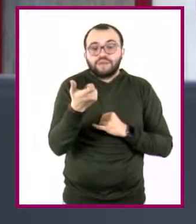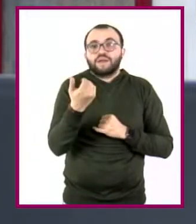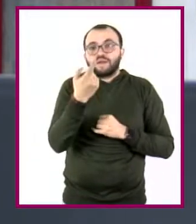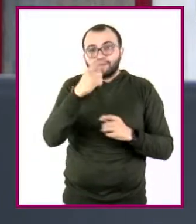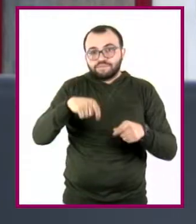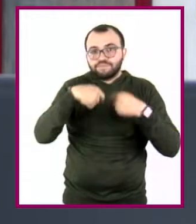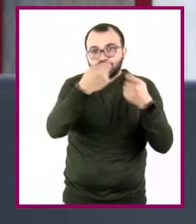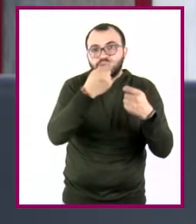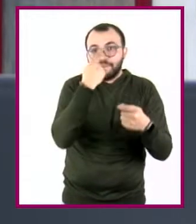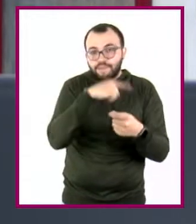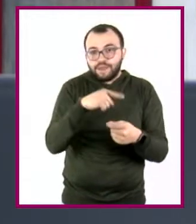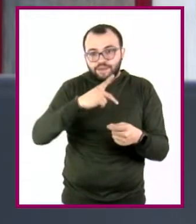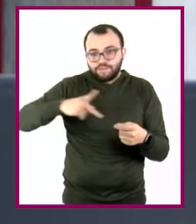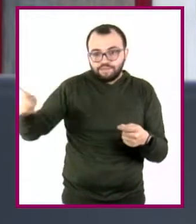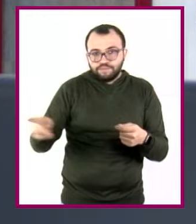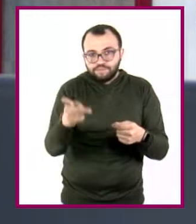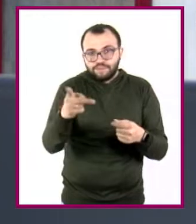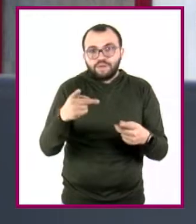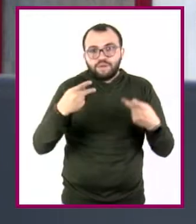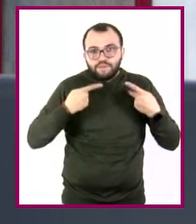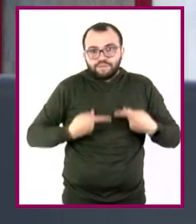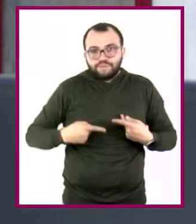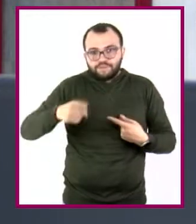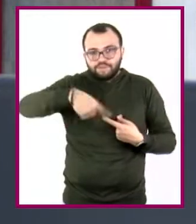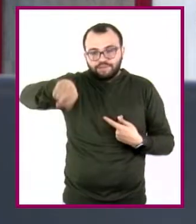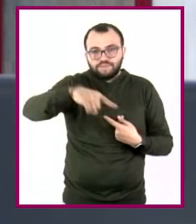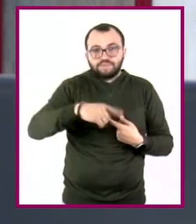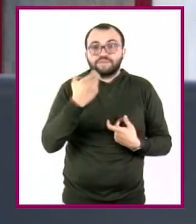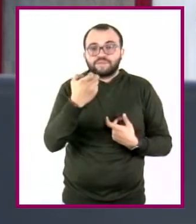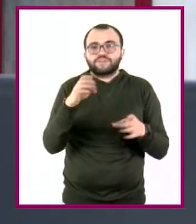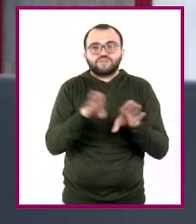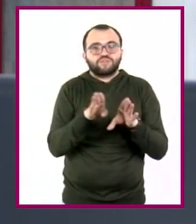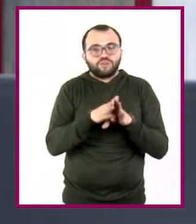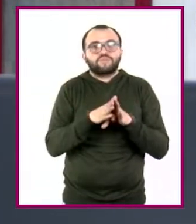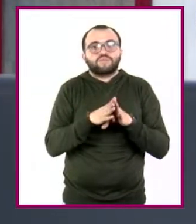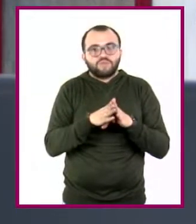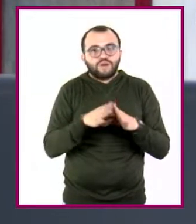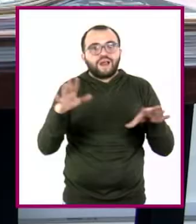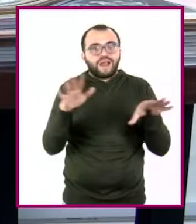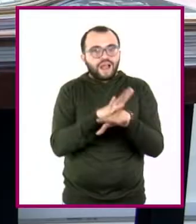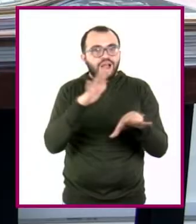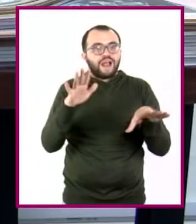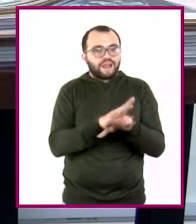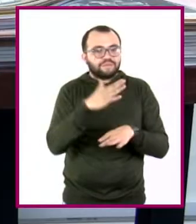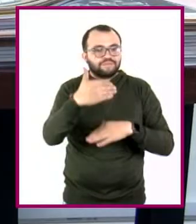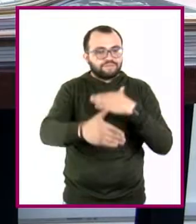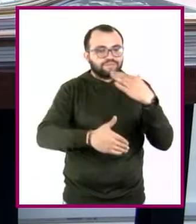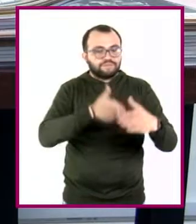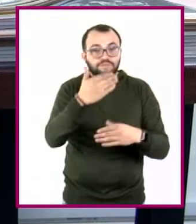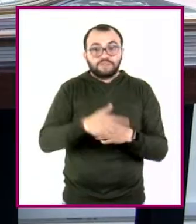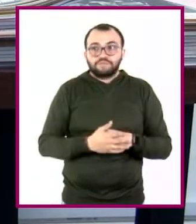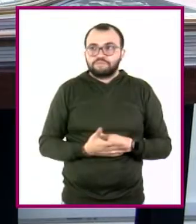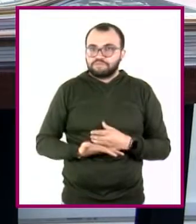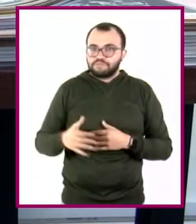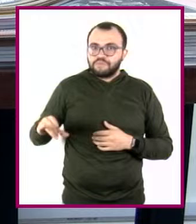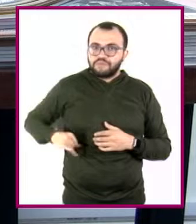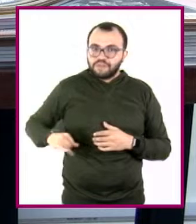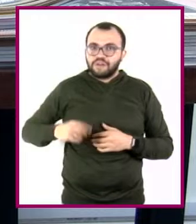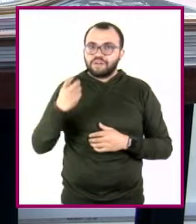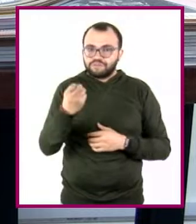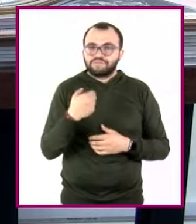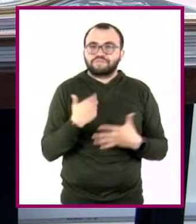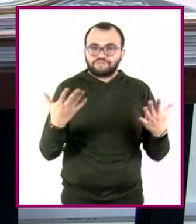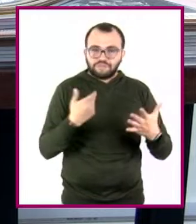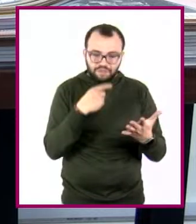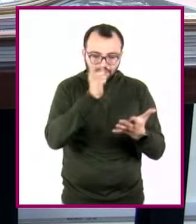servicios educativos a la población mexicana. Es un sistema de transformación constante. Interesante, Alfredo. Voy a comenzar a